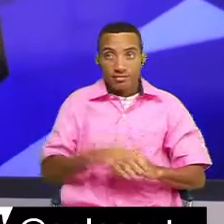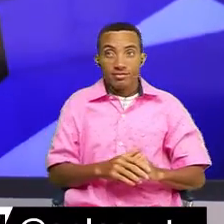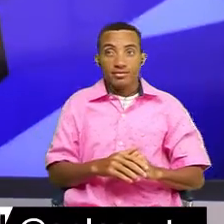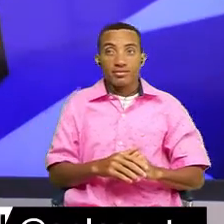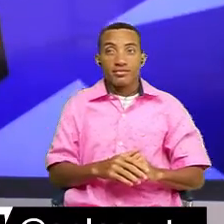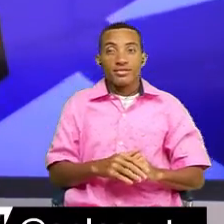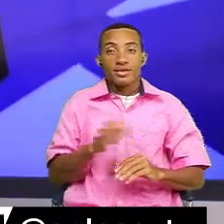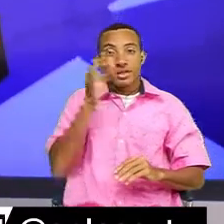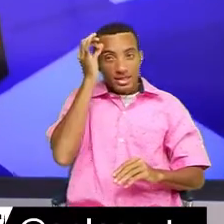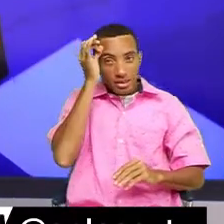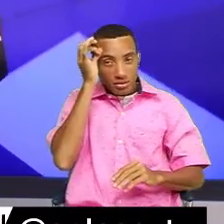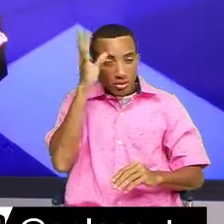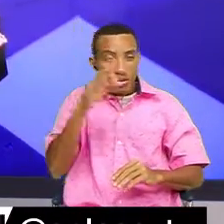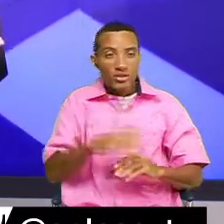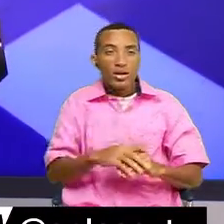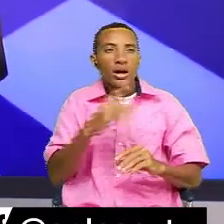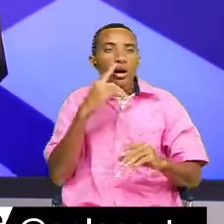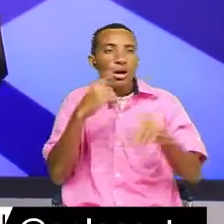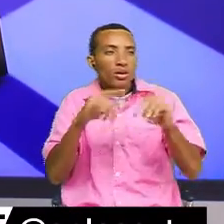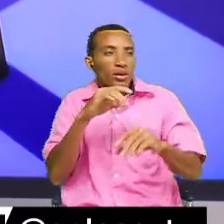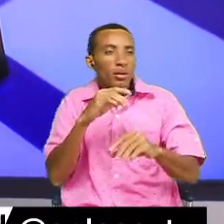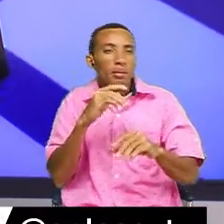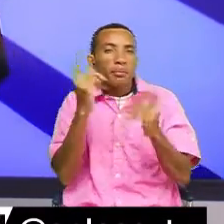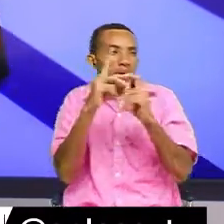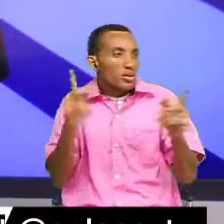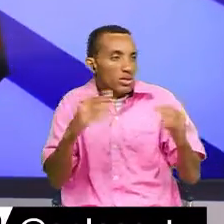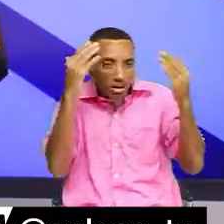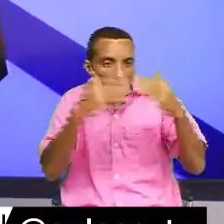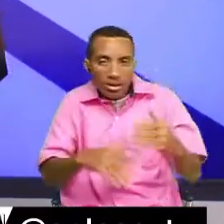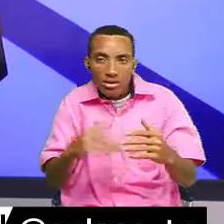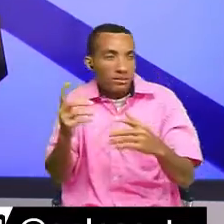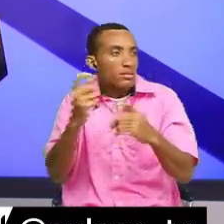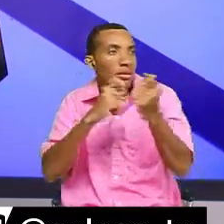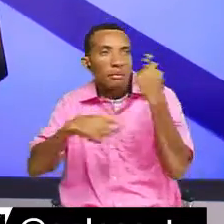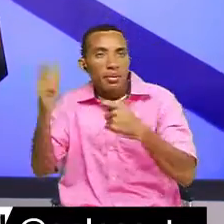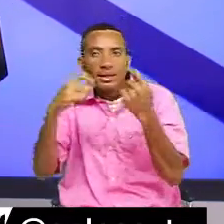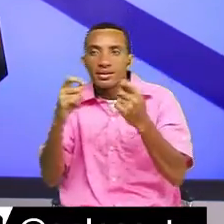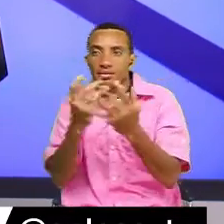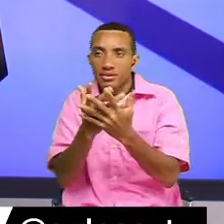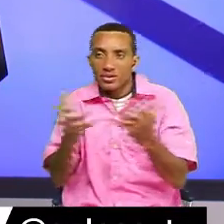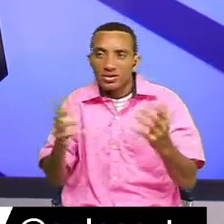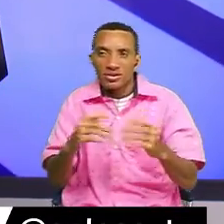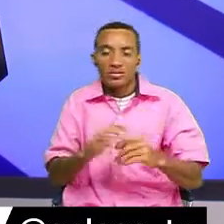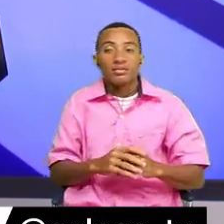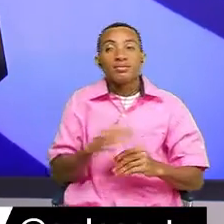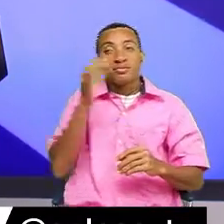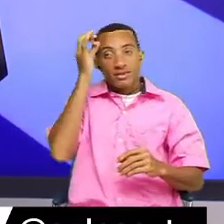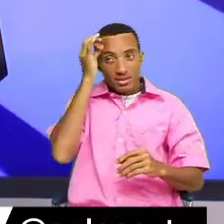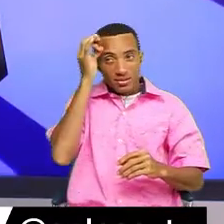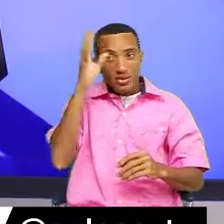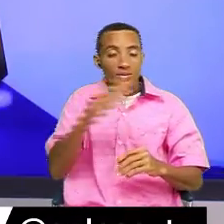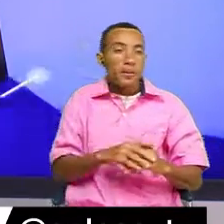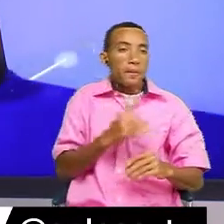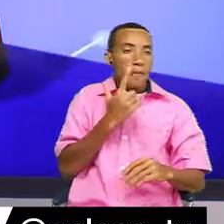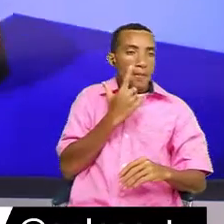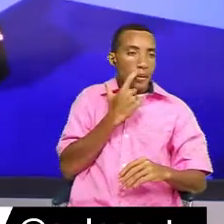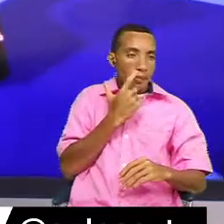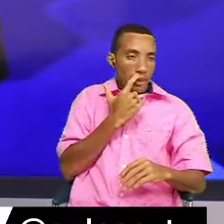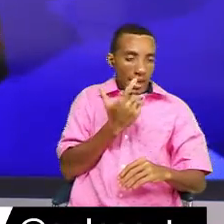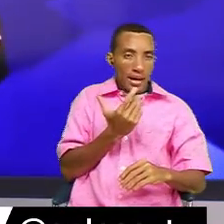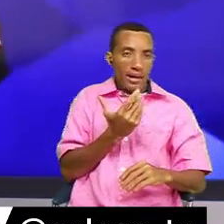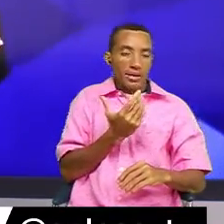un presunto caso de trata de personas en nuestra ciudad tras la denuncia de una mujer de 28 años quien asegura era sometida por su padre para